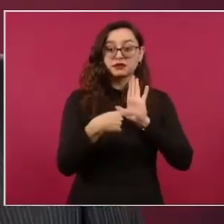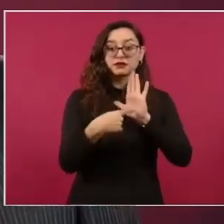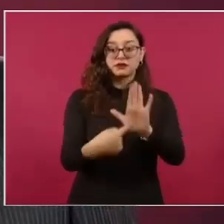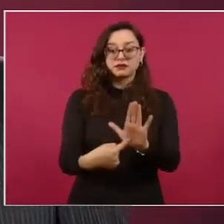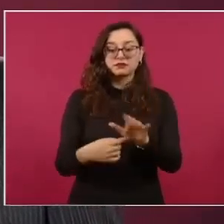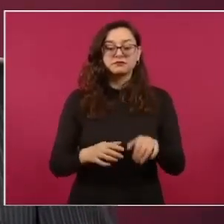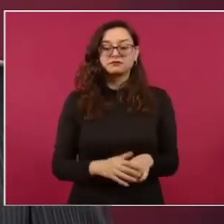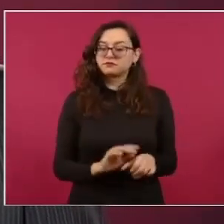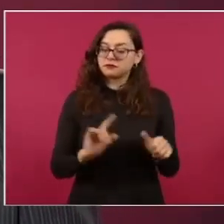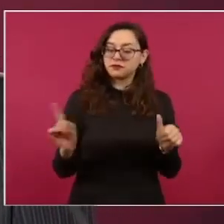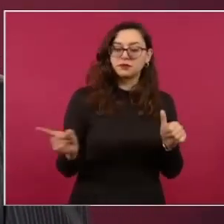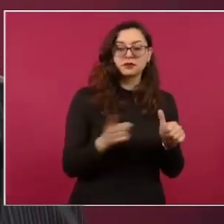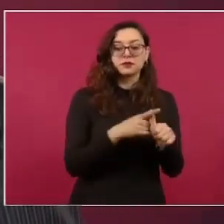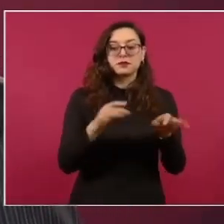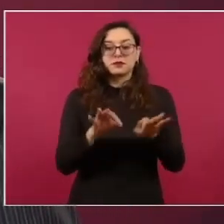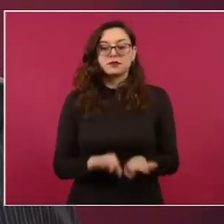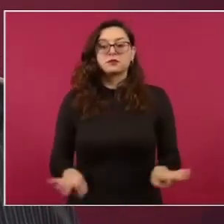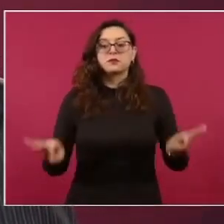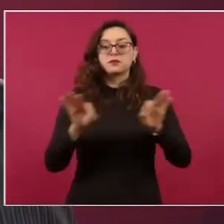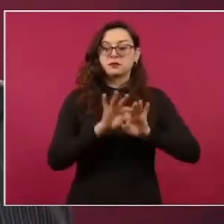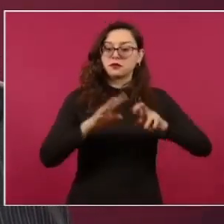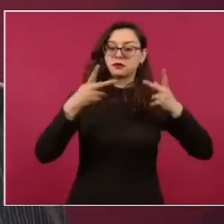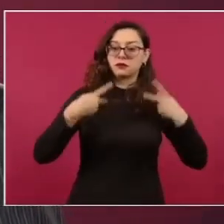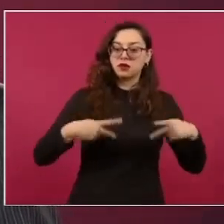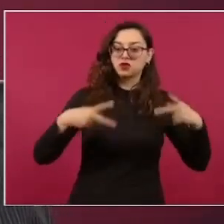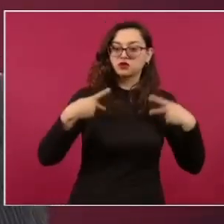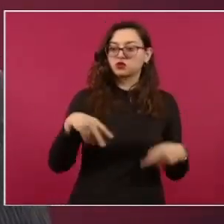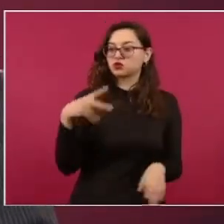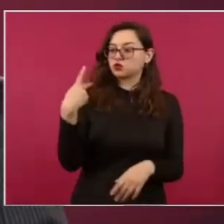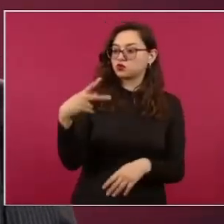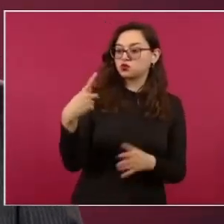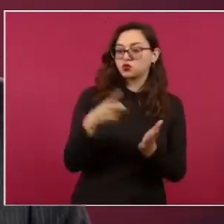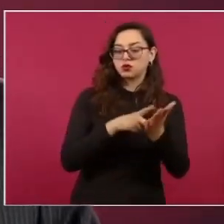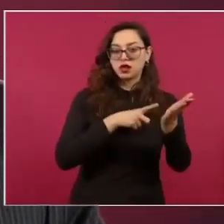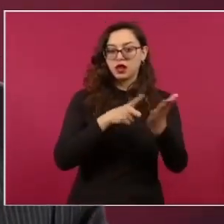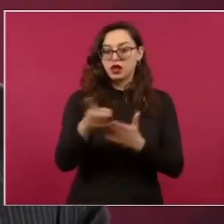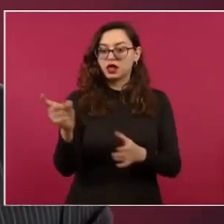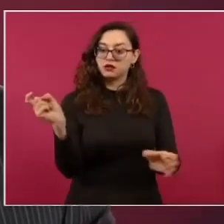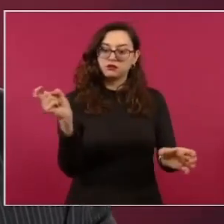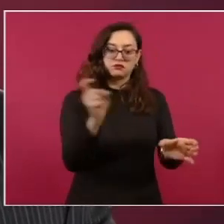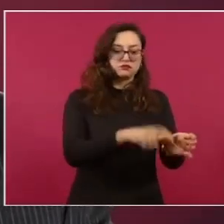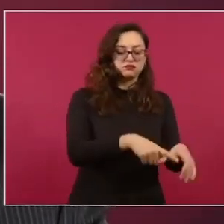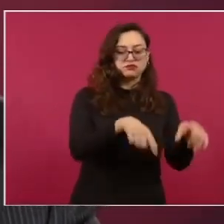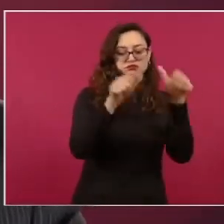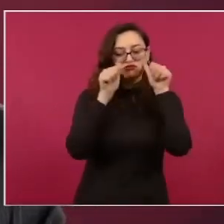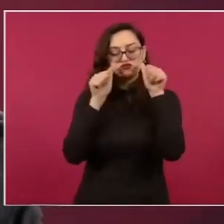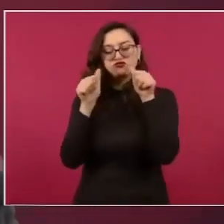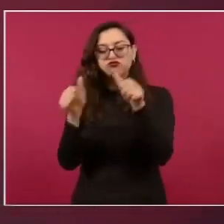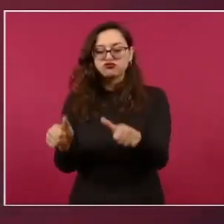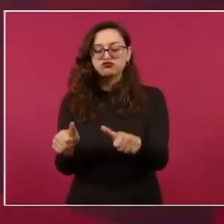derechohabientes, como también en una función